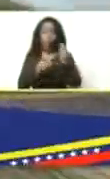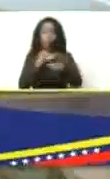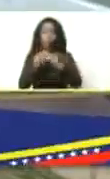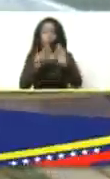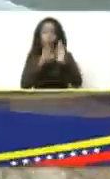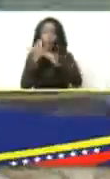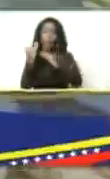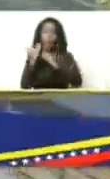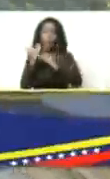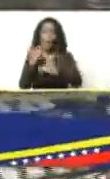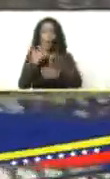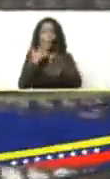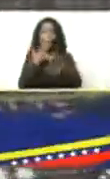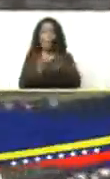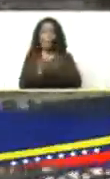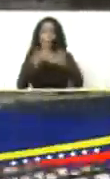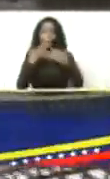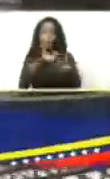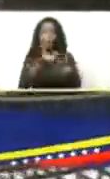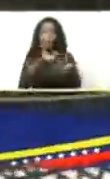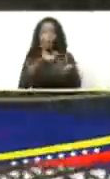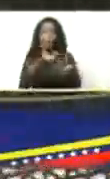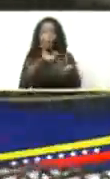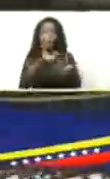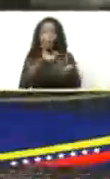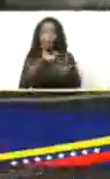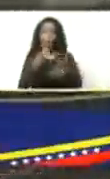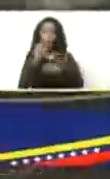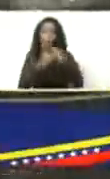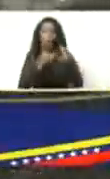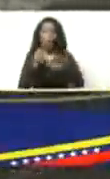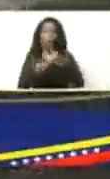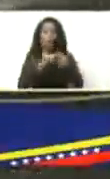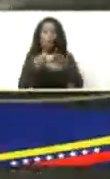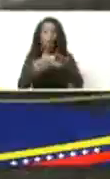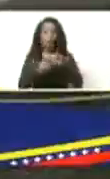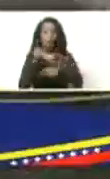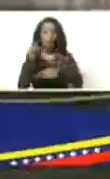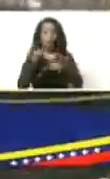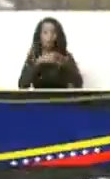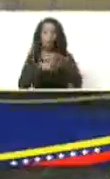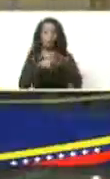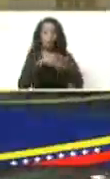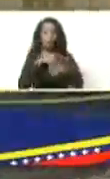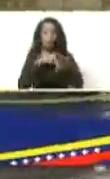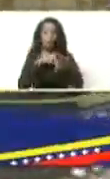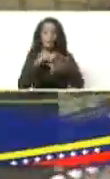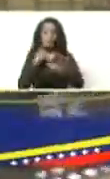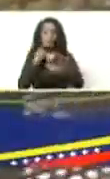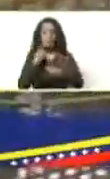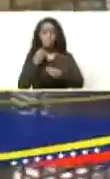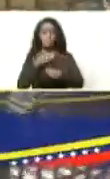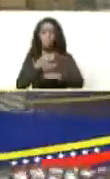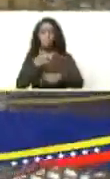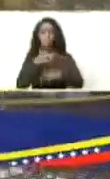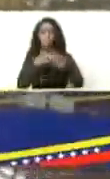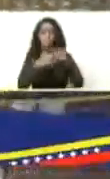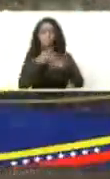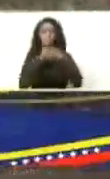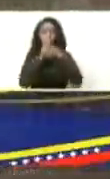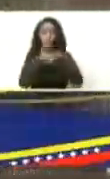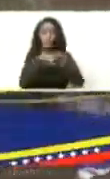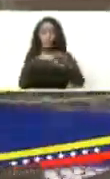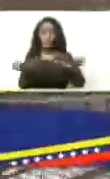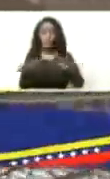comuna le pedimos cómo haríamos para tener acceso a esa maquinaria, para poder expandir nuestra producción